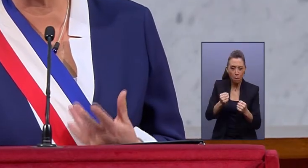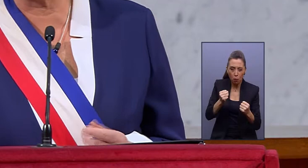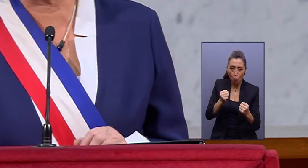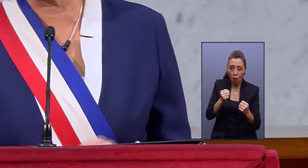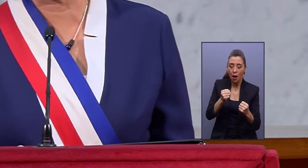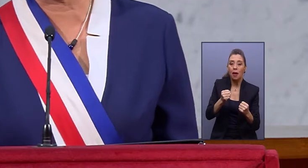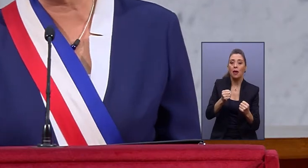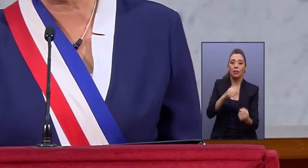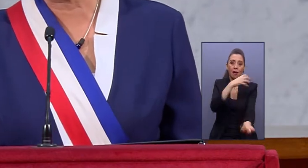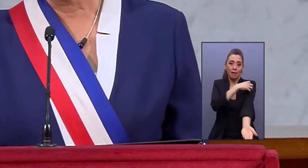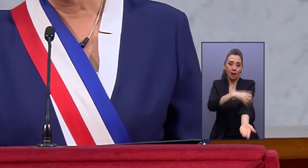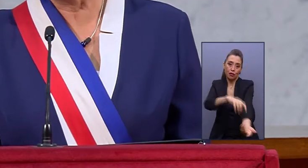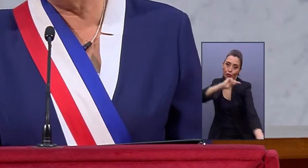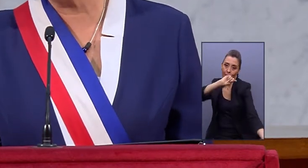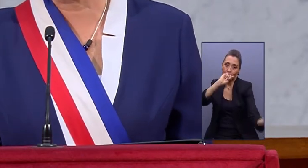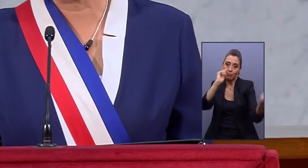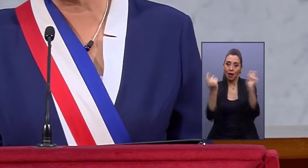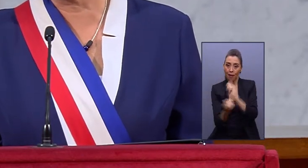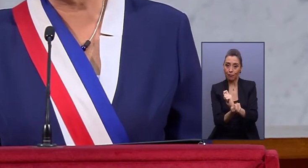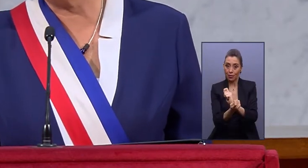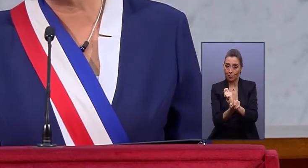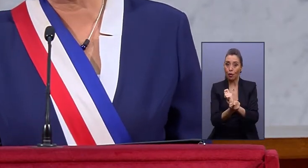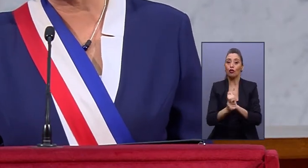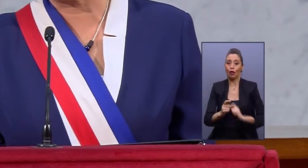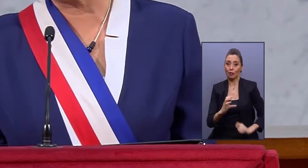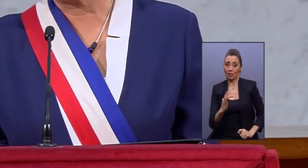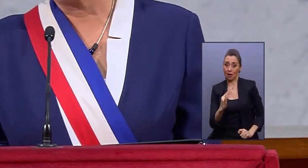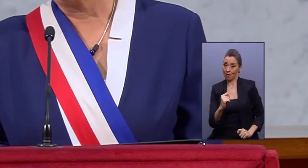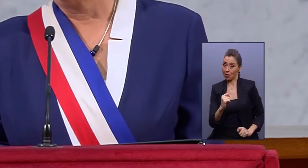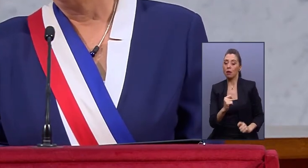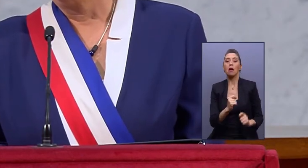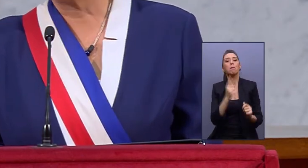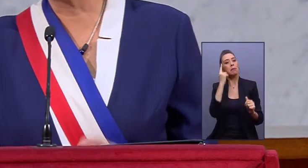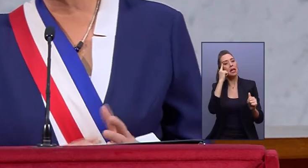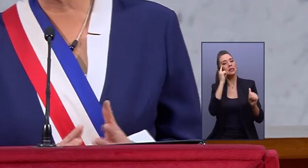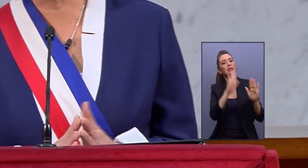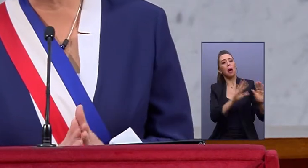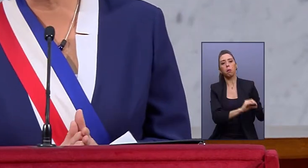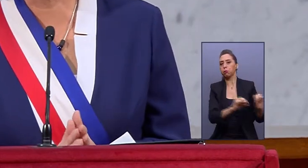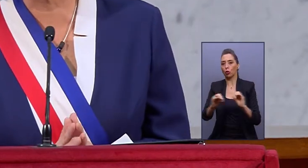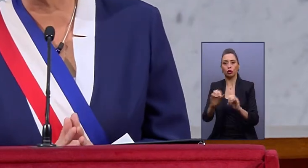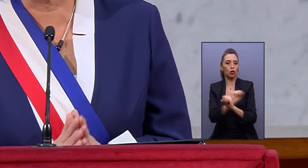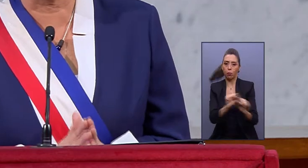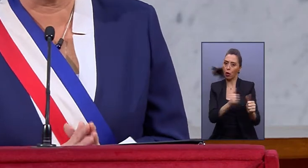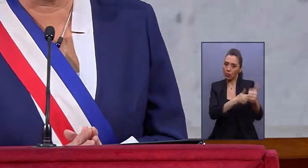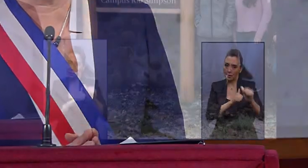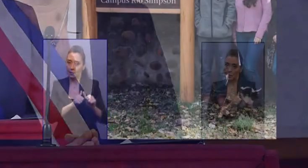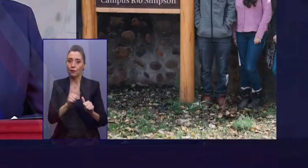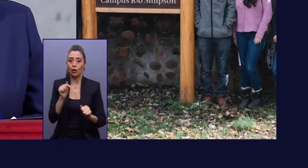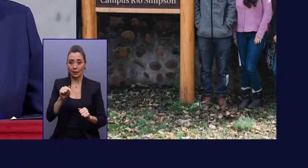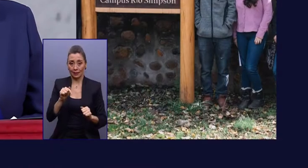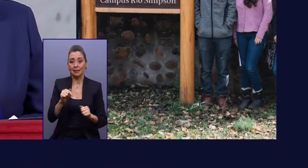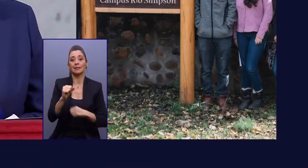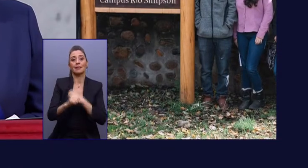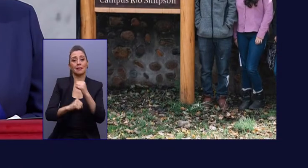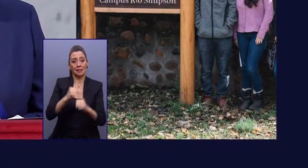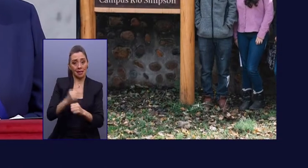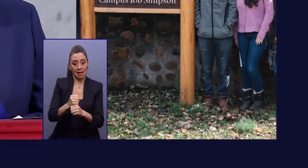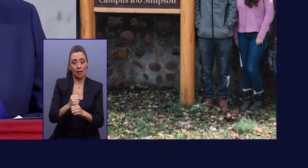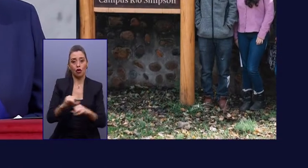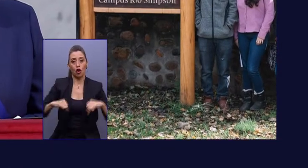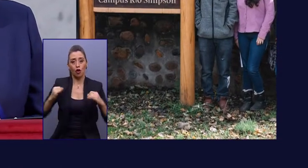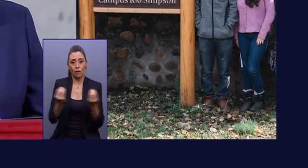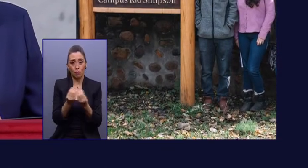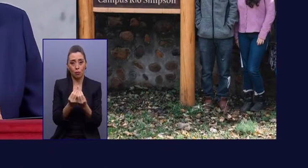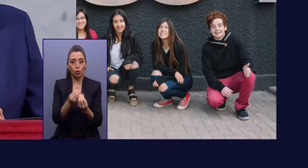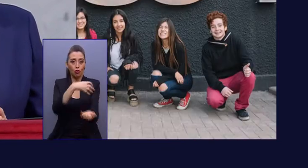que implicará para las regiones, era un desafío impostergable. Paralelamente, este año cientos de jóvenes, de las regiones de